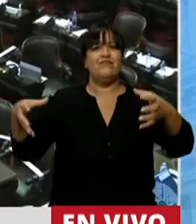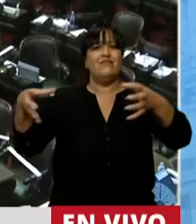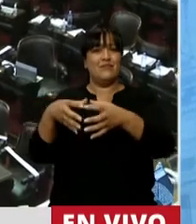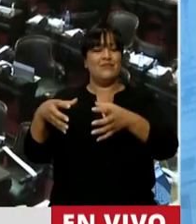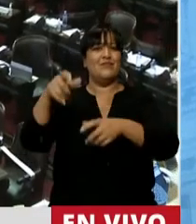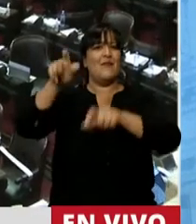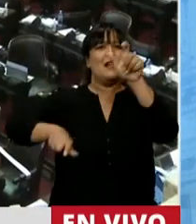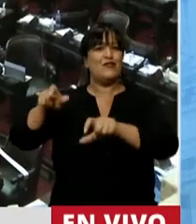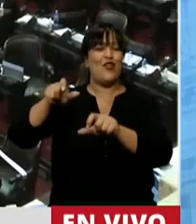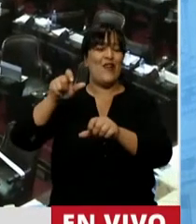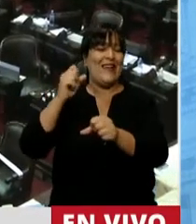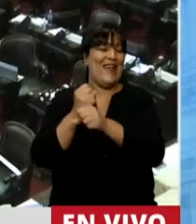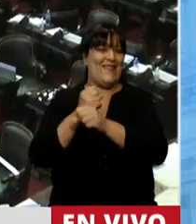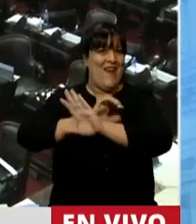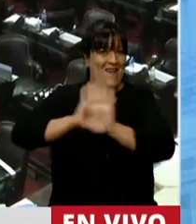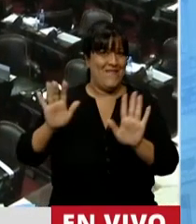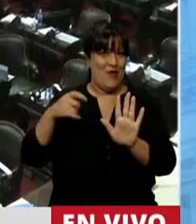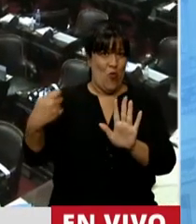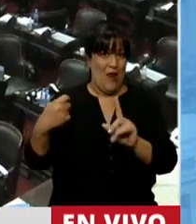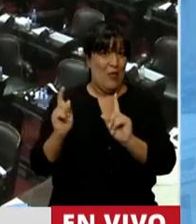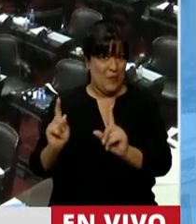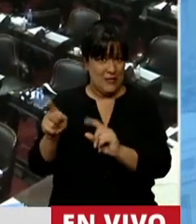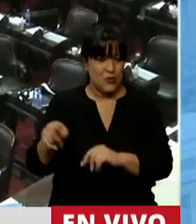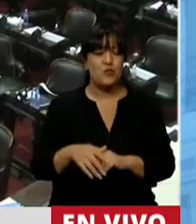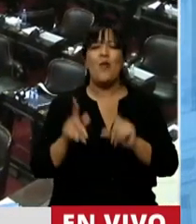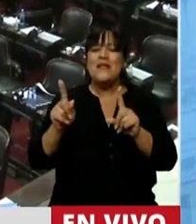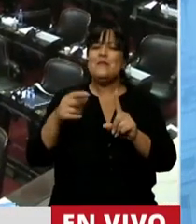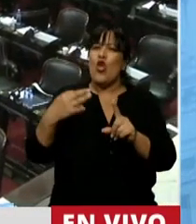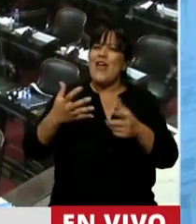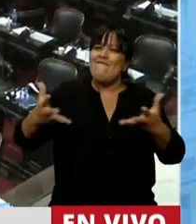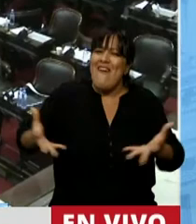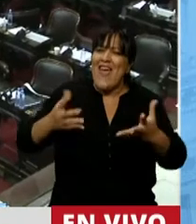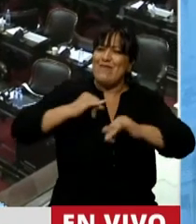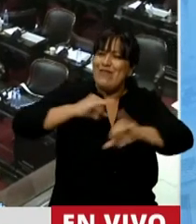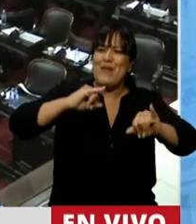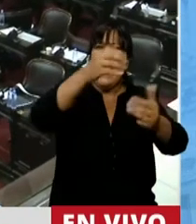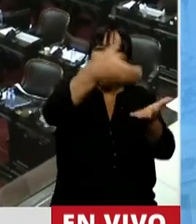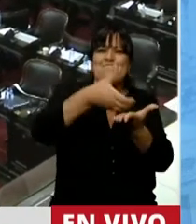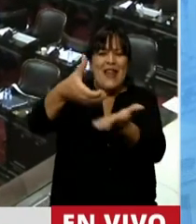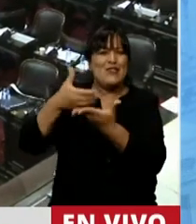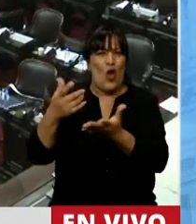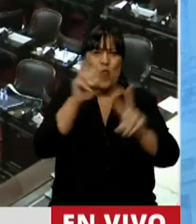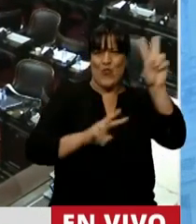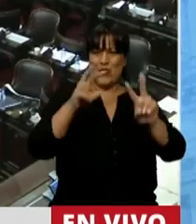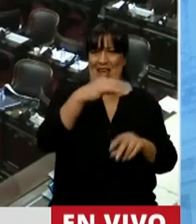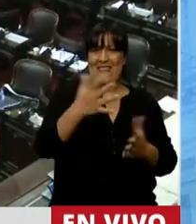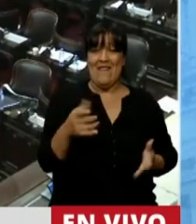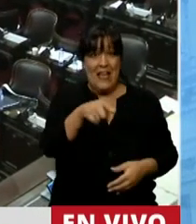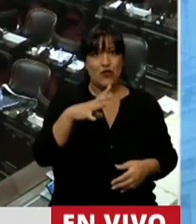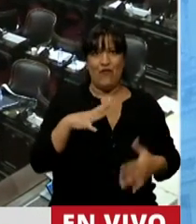argentina. Esa promoción de las inversiones es lo que está faltando. Al contrario, en vez